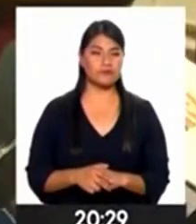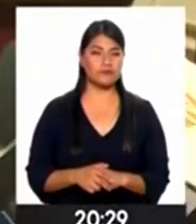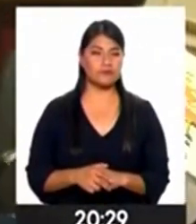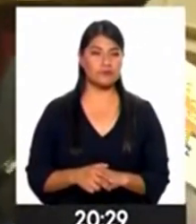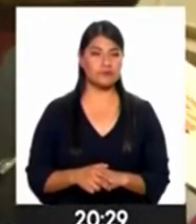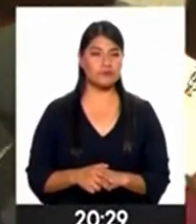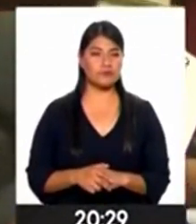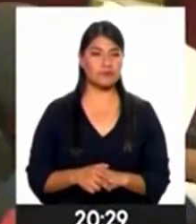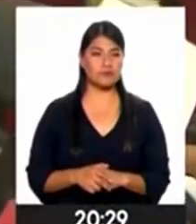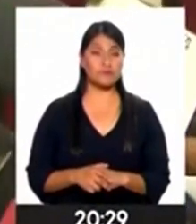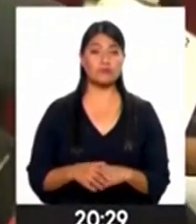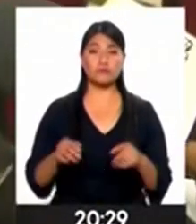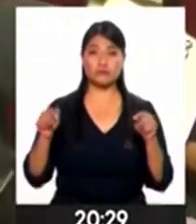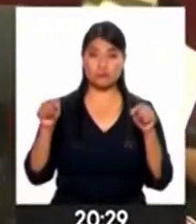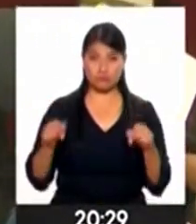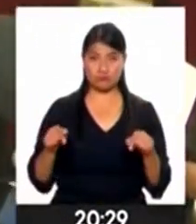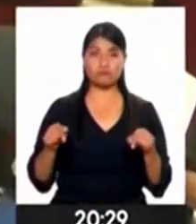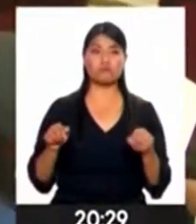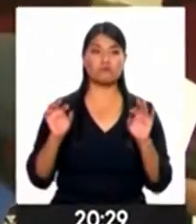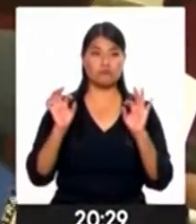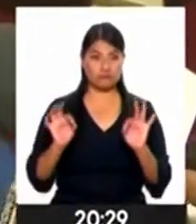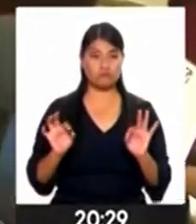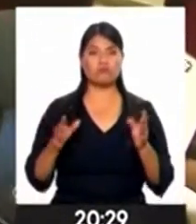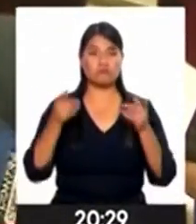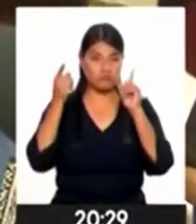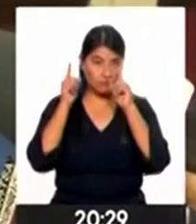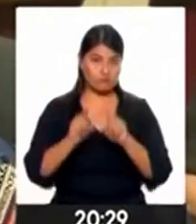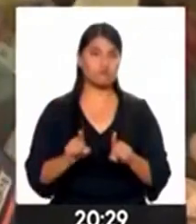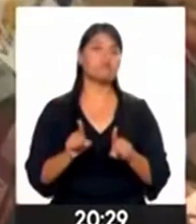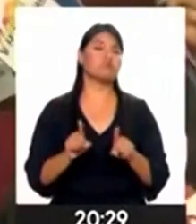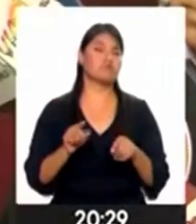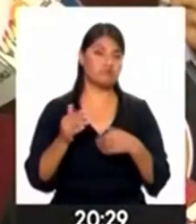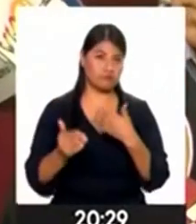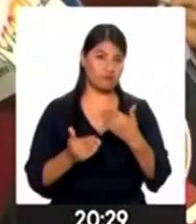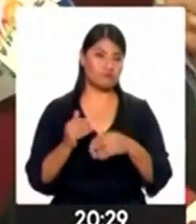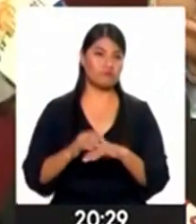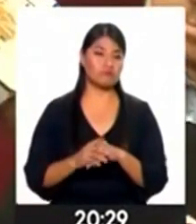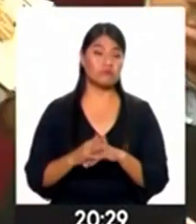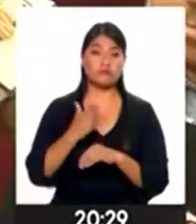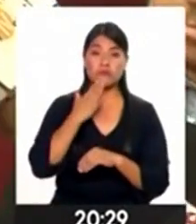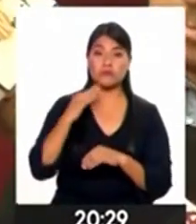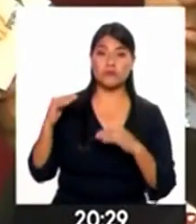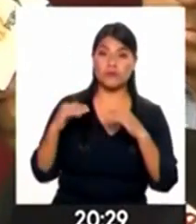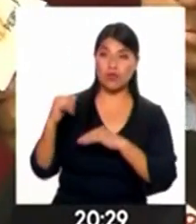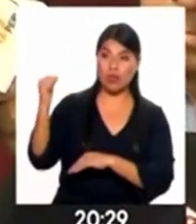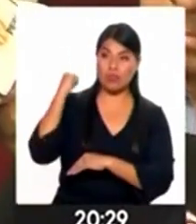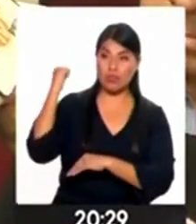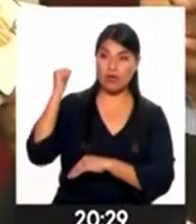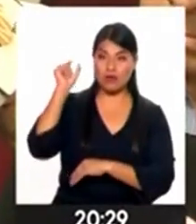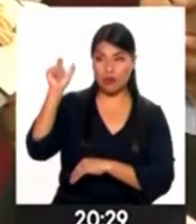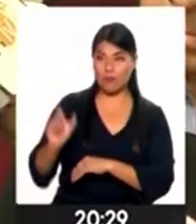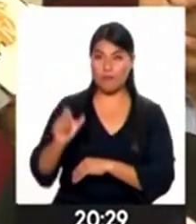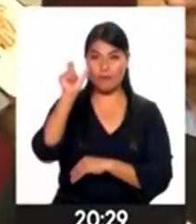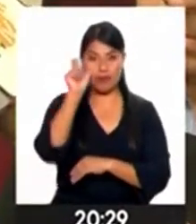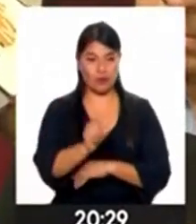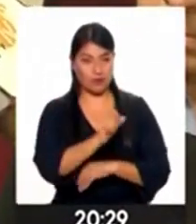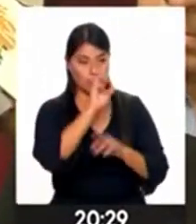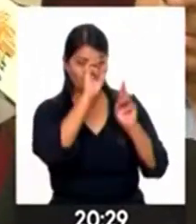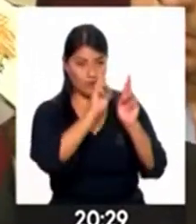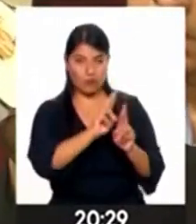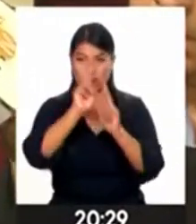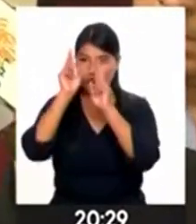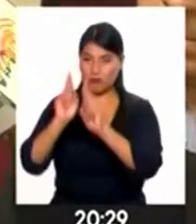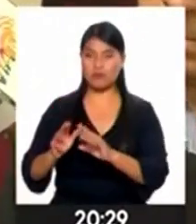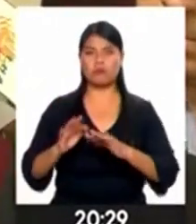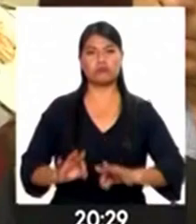están en el momento exacto para poder tomar esas decisiones y corregir. Los derechos humanos de las personas honradas deben de